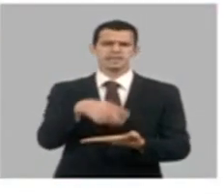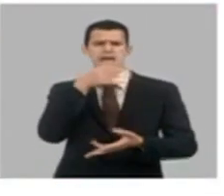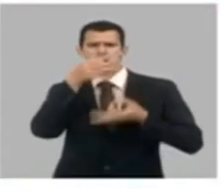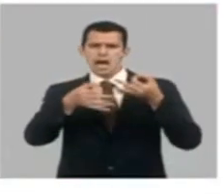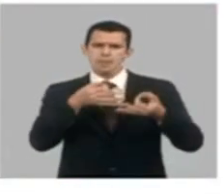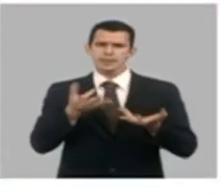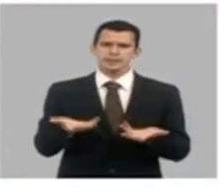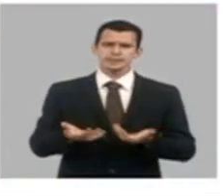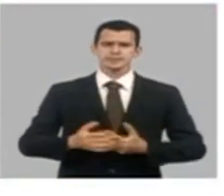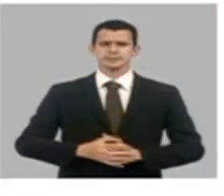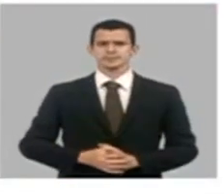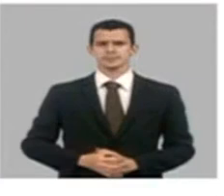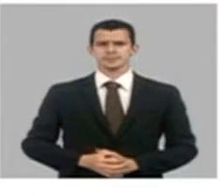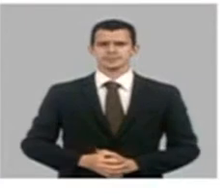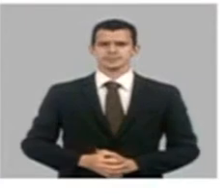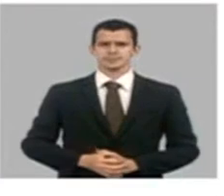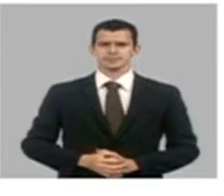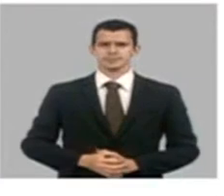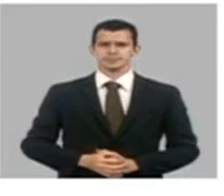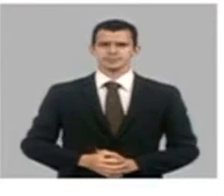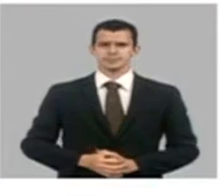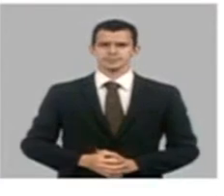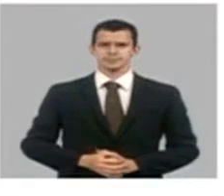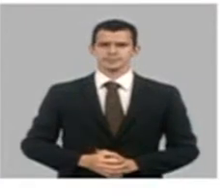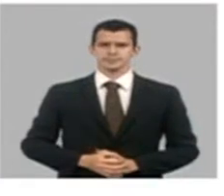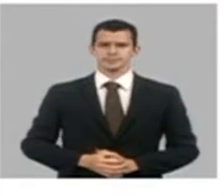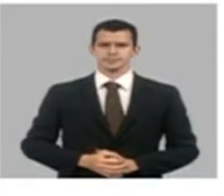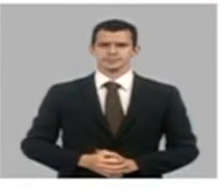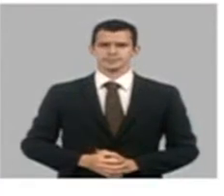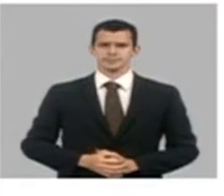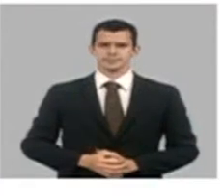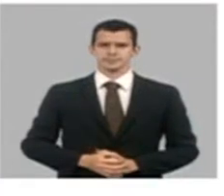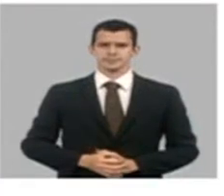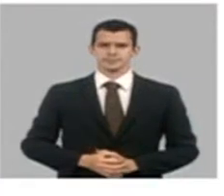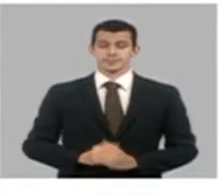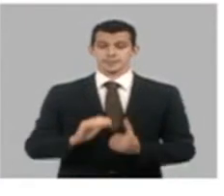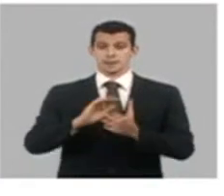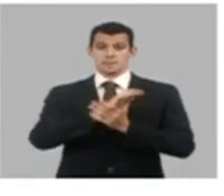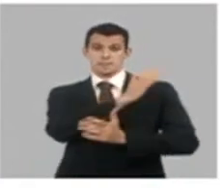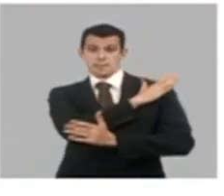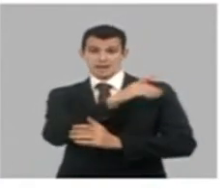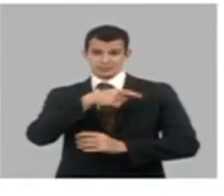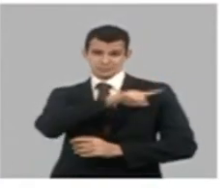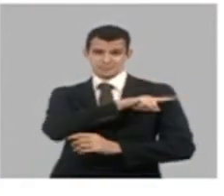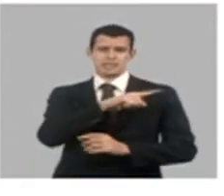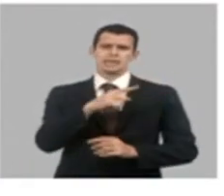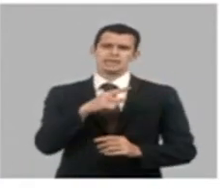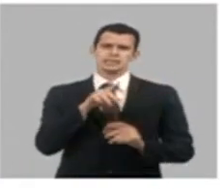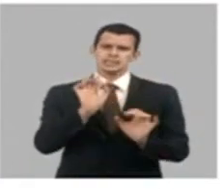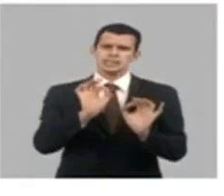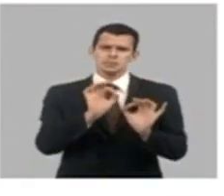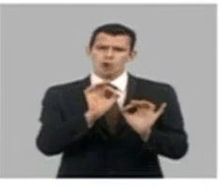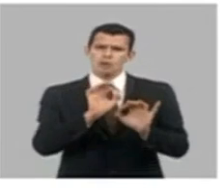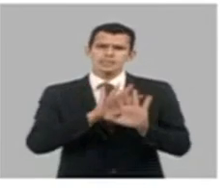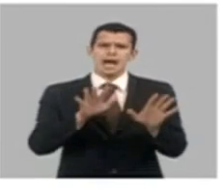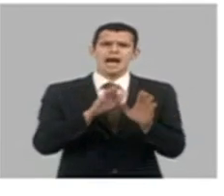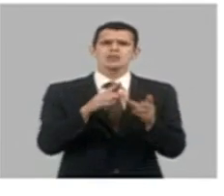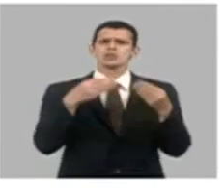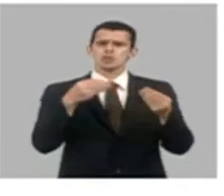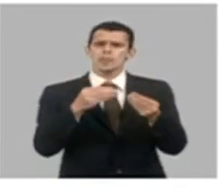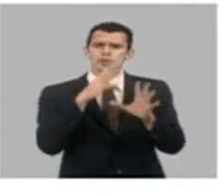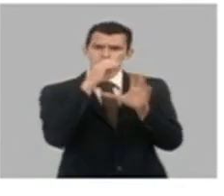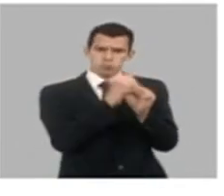desclasificada y publicada en marzo encontró que y aquí tienen tres ejemplos lo que ellos consideran influencia maligna